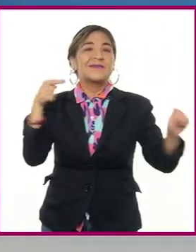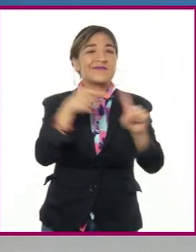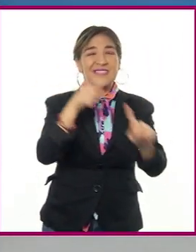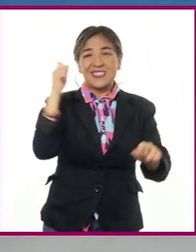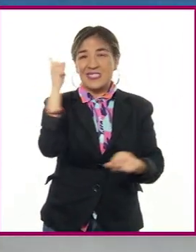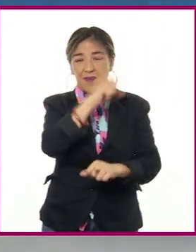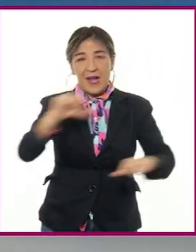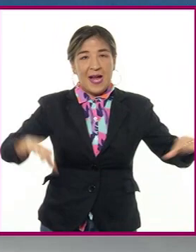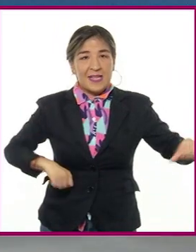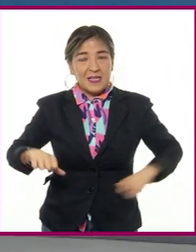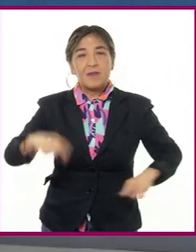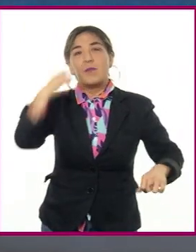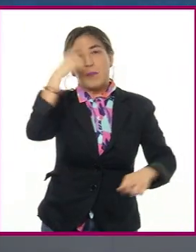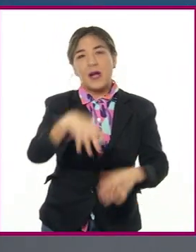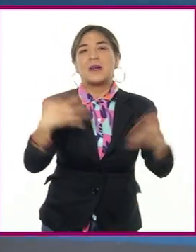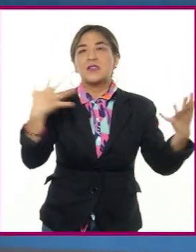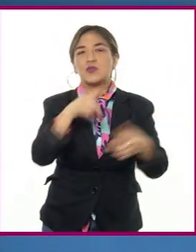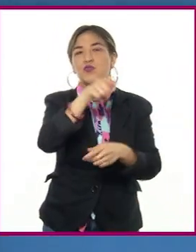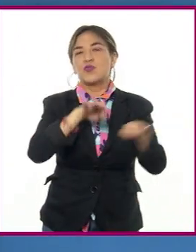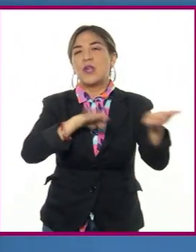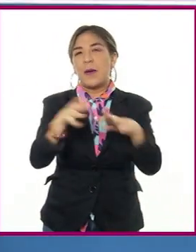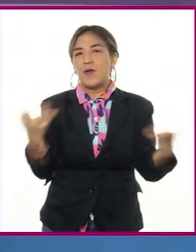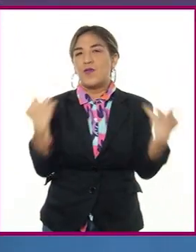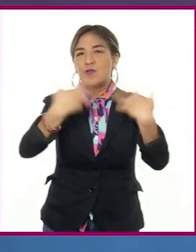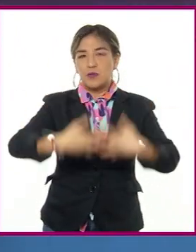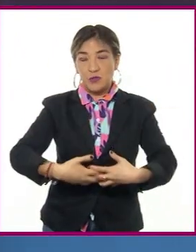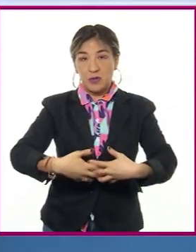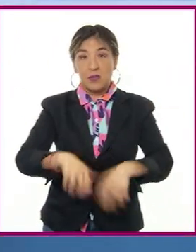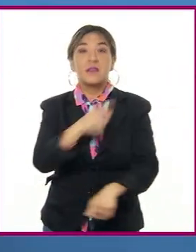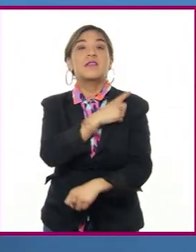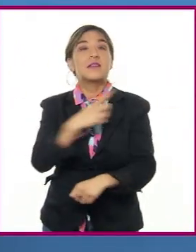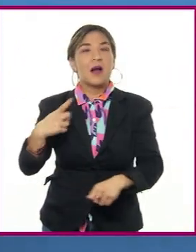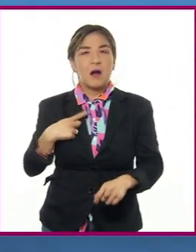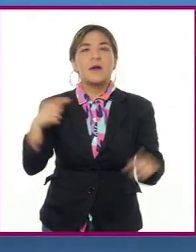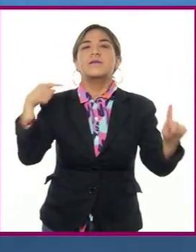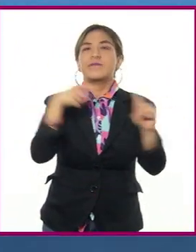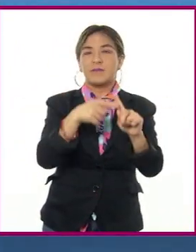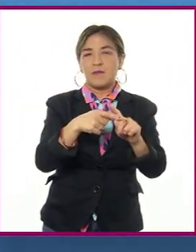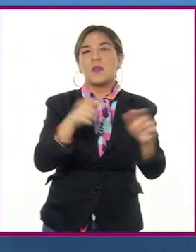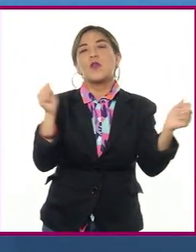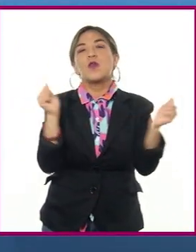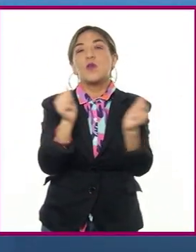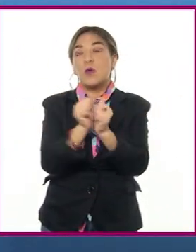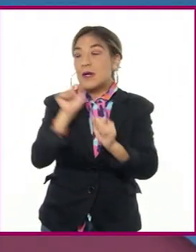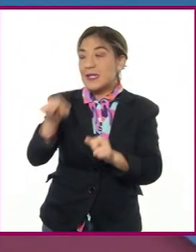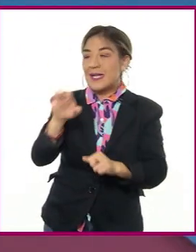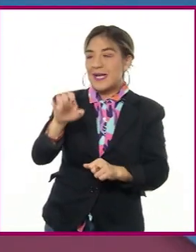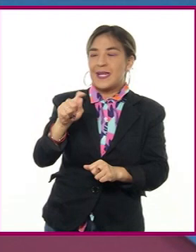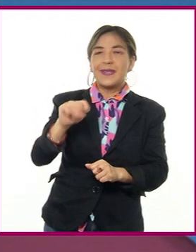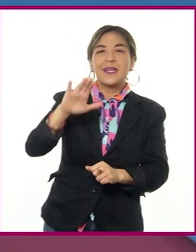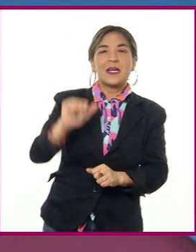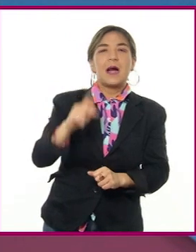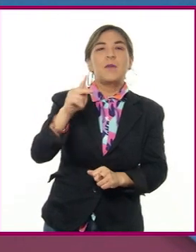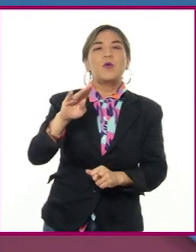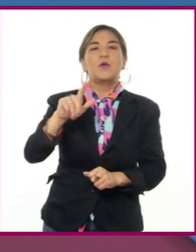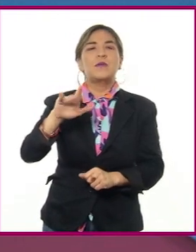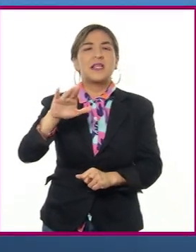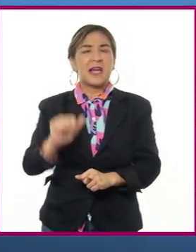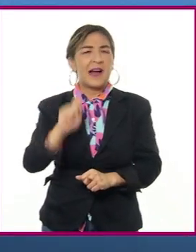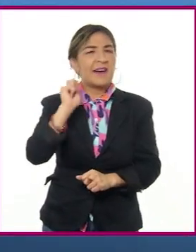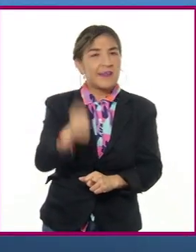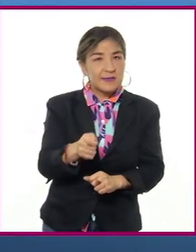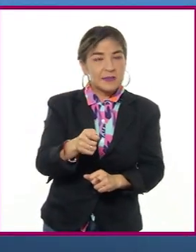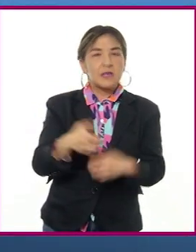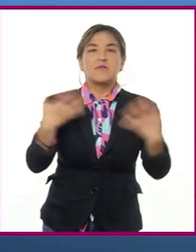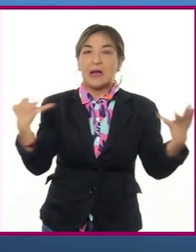públicos tienen durante el ejercicio de sus funciones, pues deben desempeñarse conforme a la ética pública, es decir,